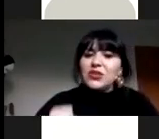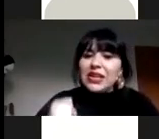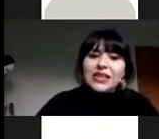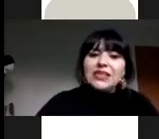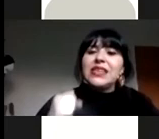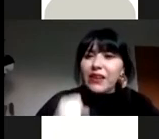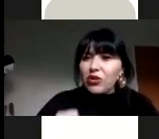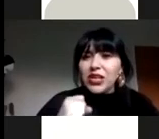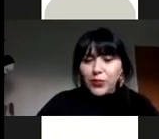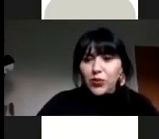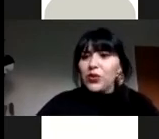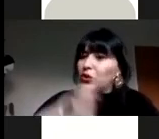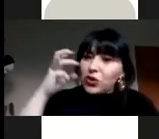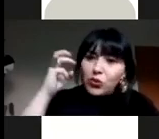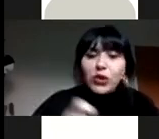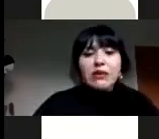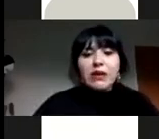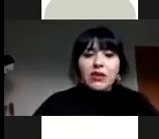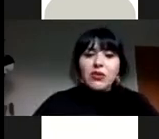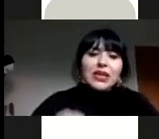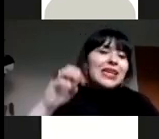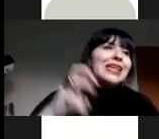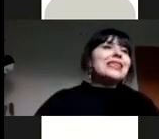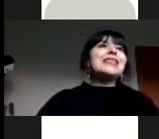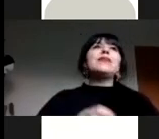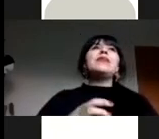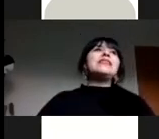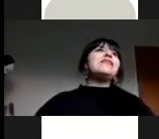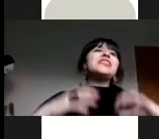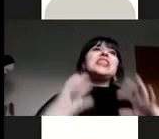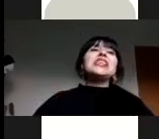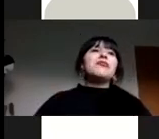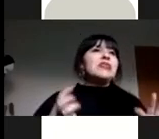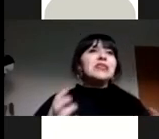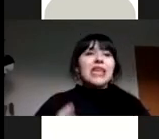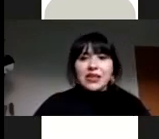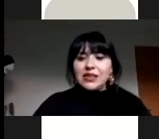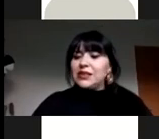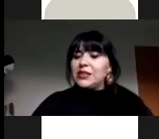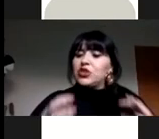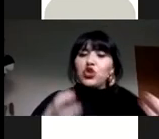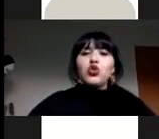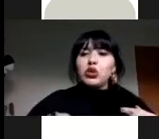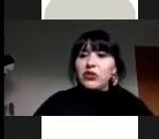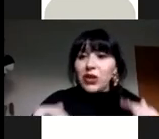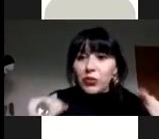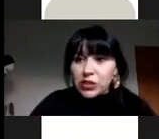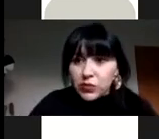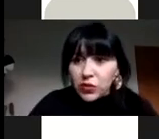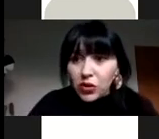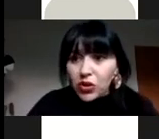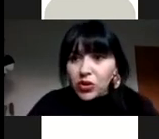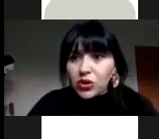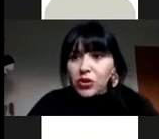talleres online, trabajo en equipo. Muy de acuerdo. La estrategia preventiva se tiene que repensar. No nos sirve lo